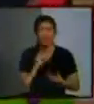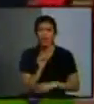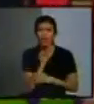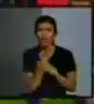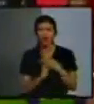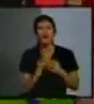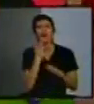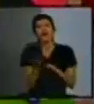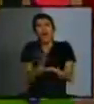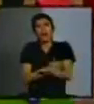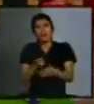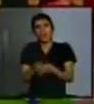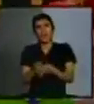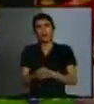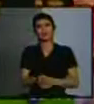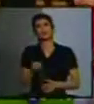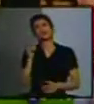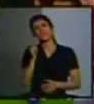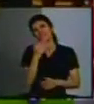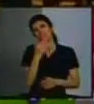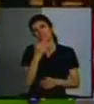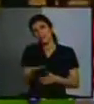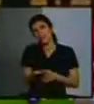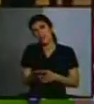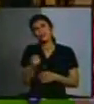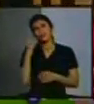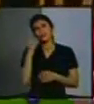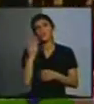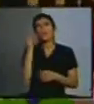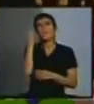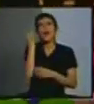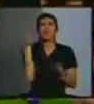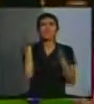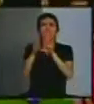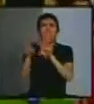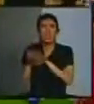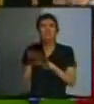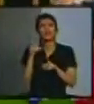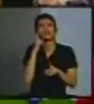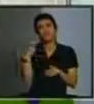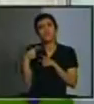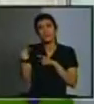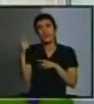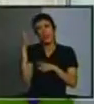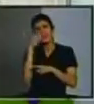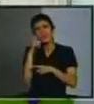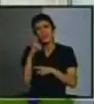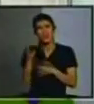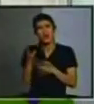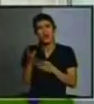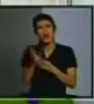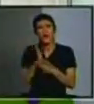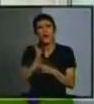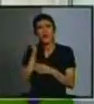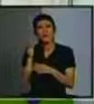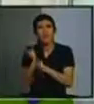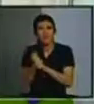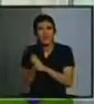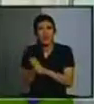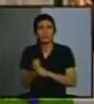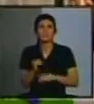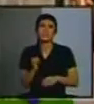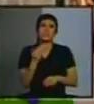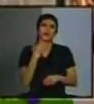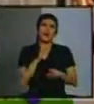las compras. Claro, además eso influenciaba que no iban a estar tan abiertos los malls y en la semana es difícil arrancarse del trabajo. Aumentar un poco las compras y comprar con